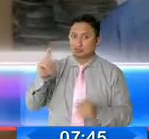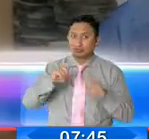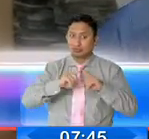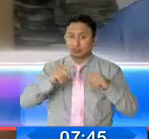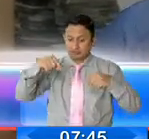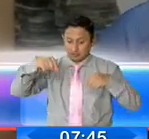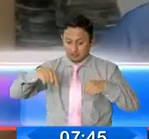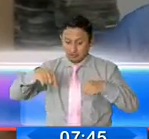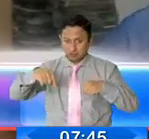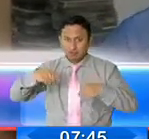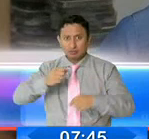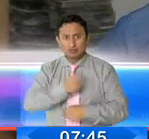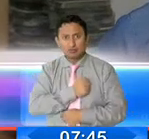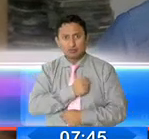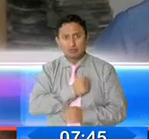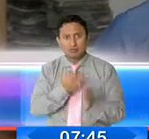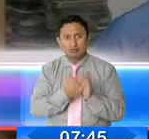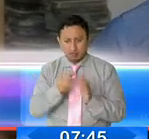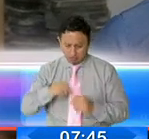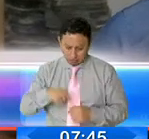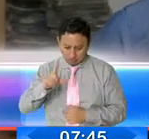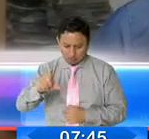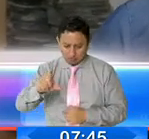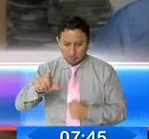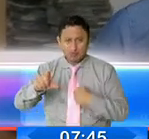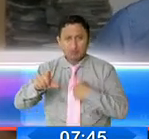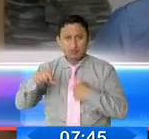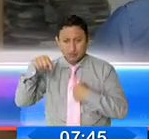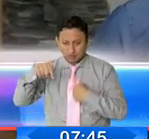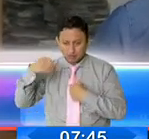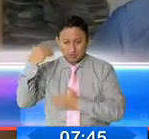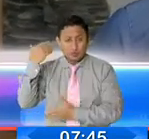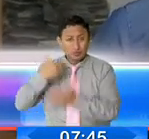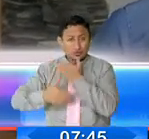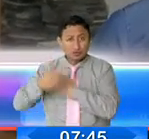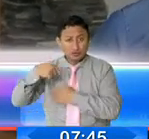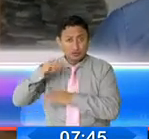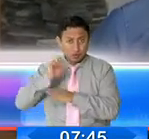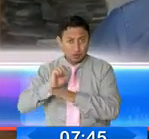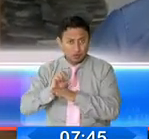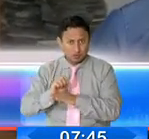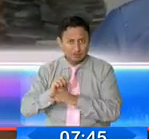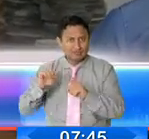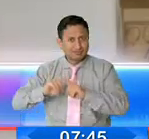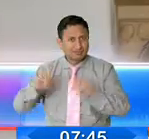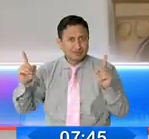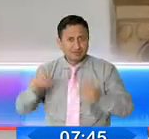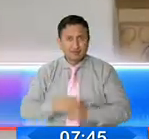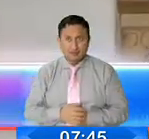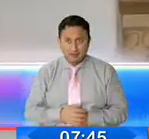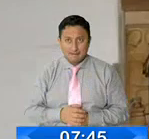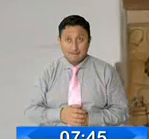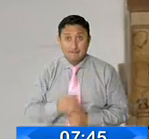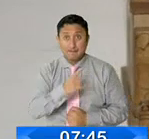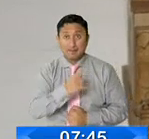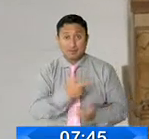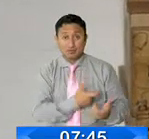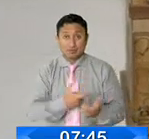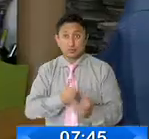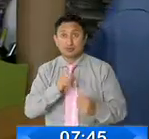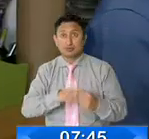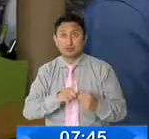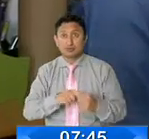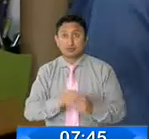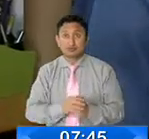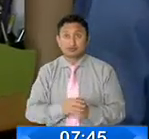que nos identifique, que nos cuente una historia de nuestro país, de nuestra vida. La Estación de Bomberos de Quito,